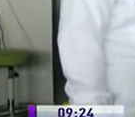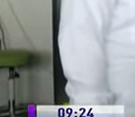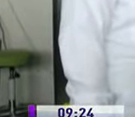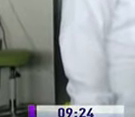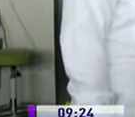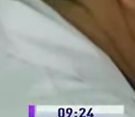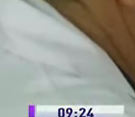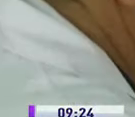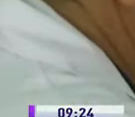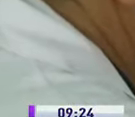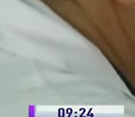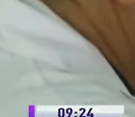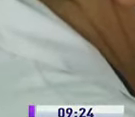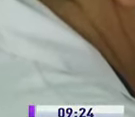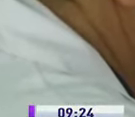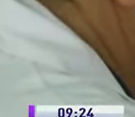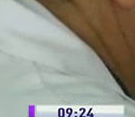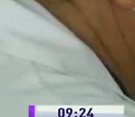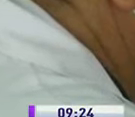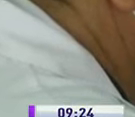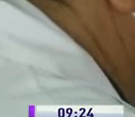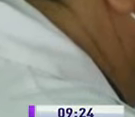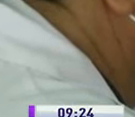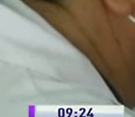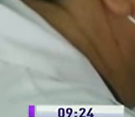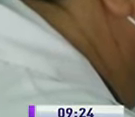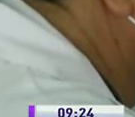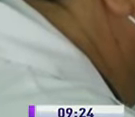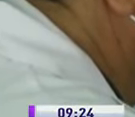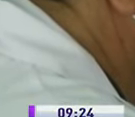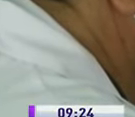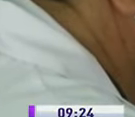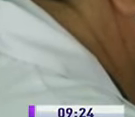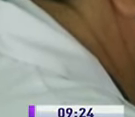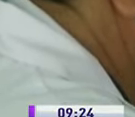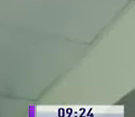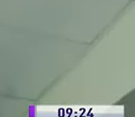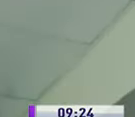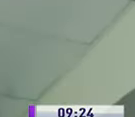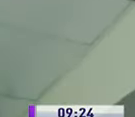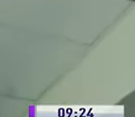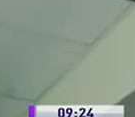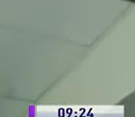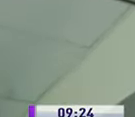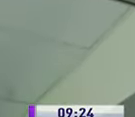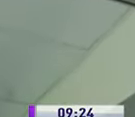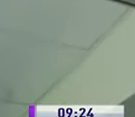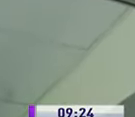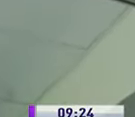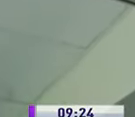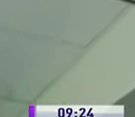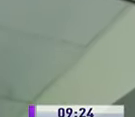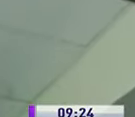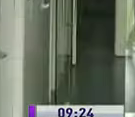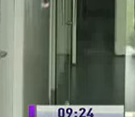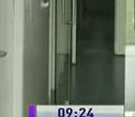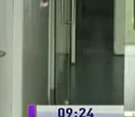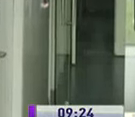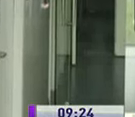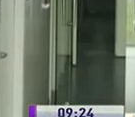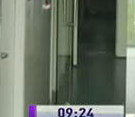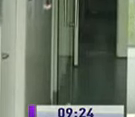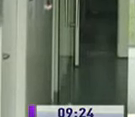país, 642 casos son de la cepa AH1N1, 64 de la AH3N2 y 10 de